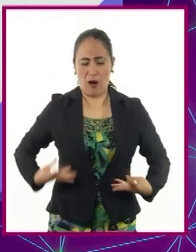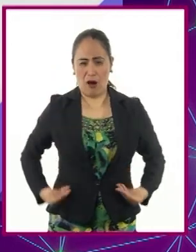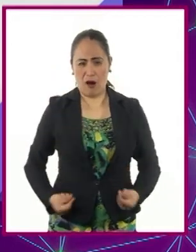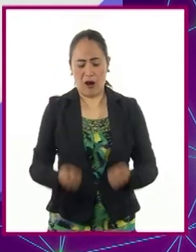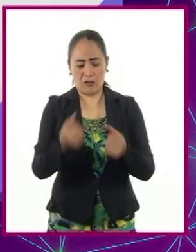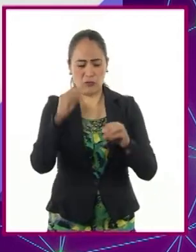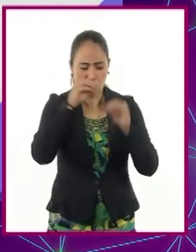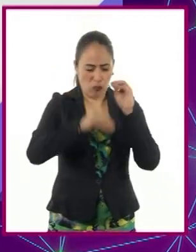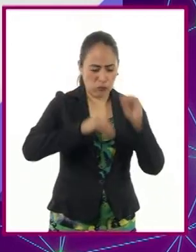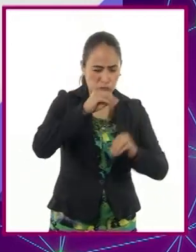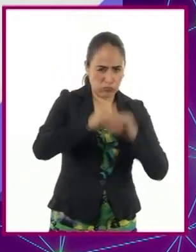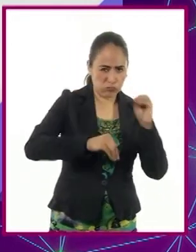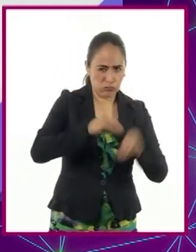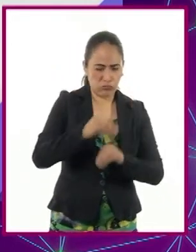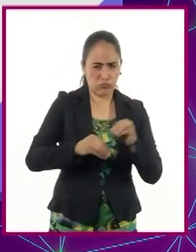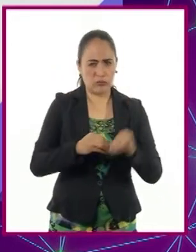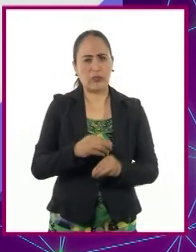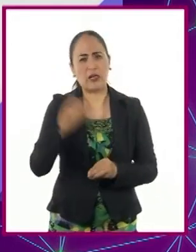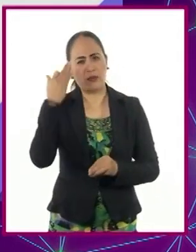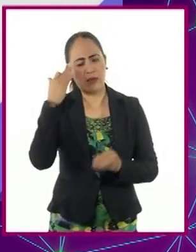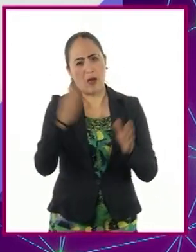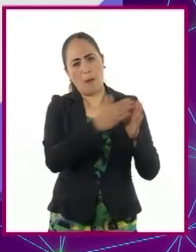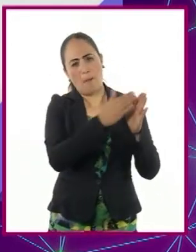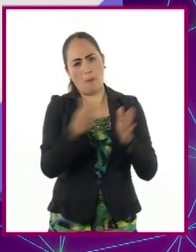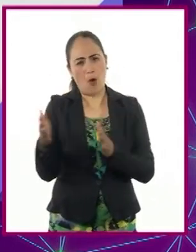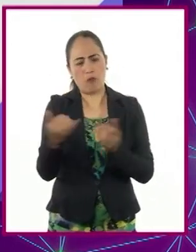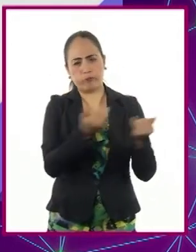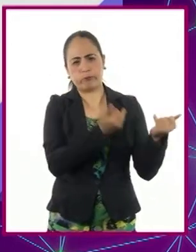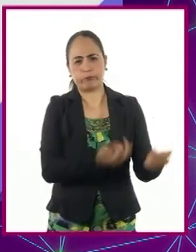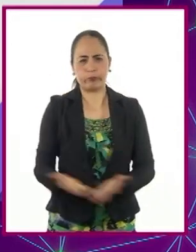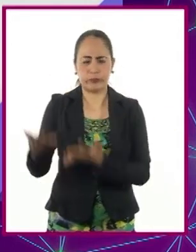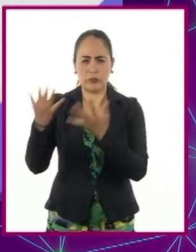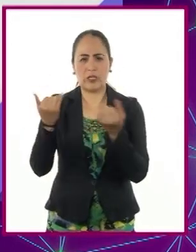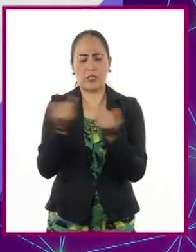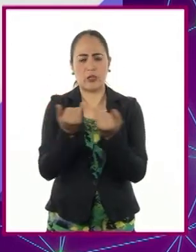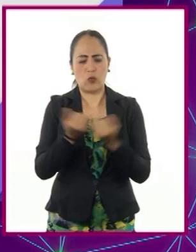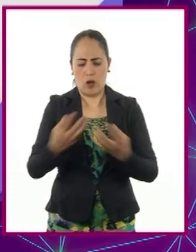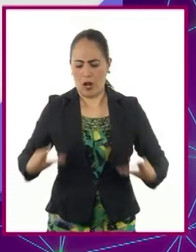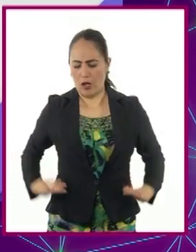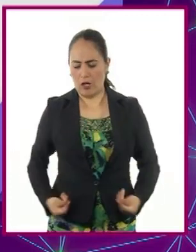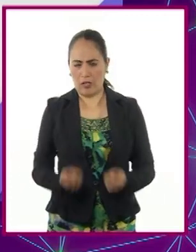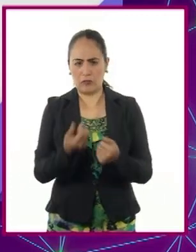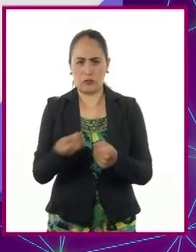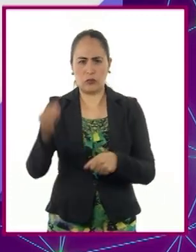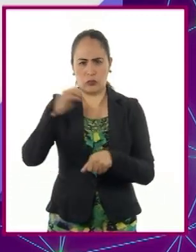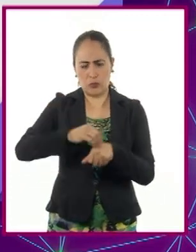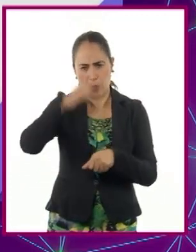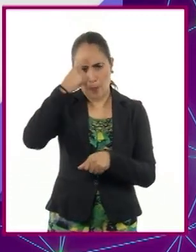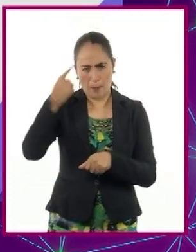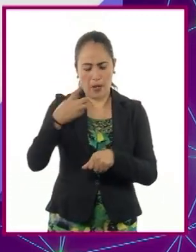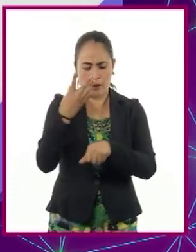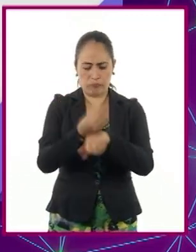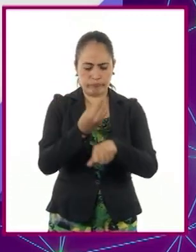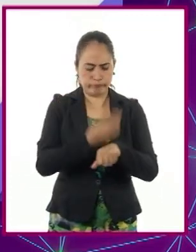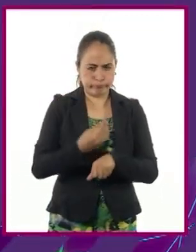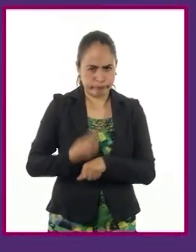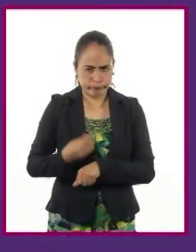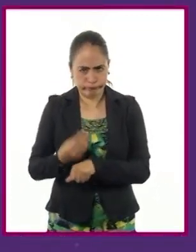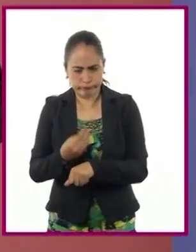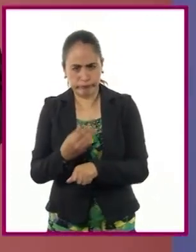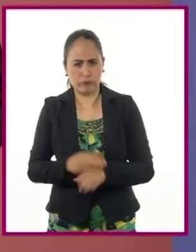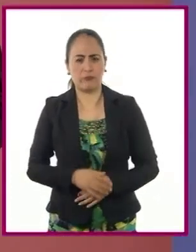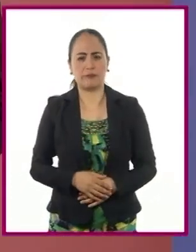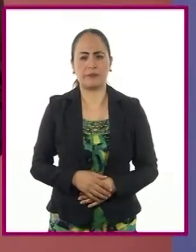acondicionamiento y embalaje durante el transporte, así como gastos adicionales a los trabajos de reparación y mantenimiento.